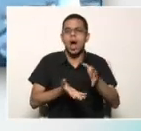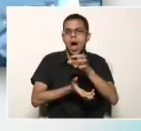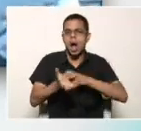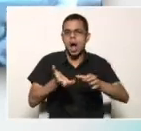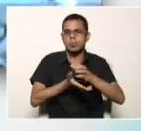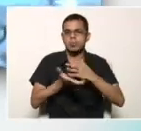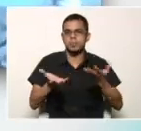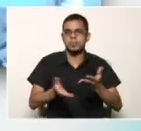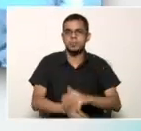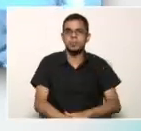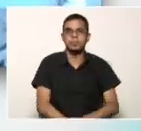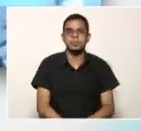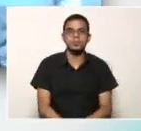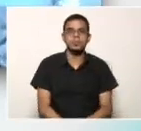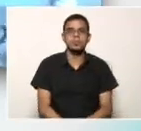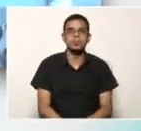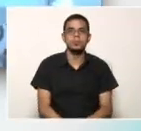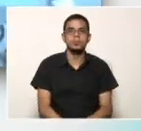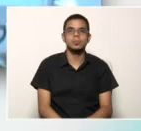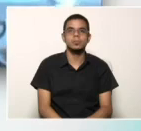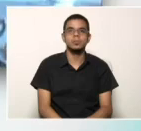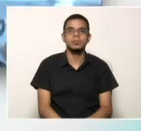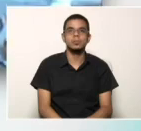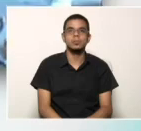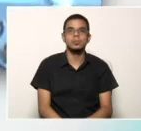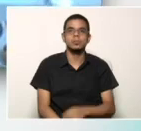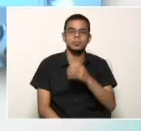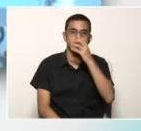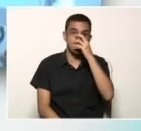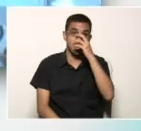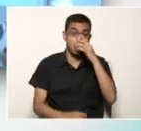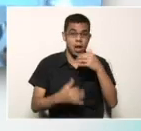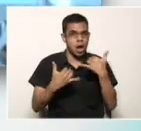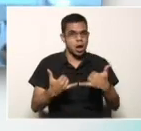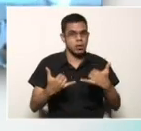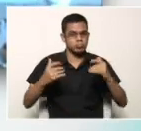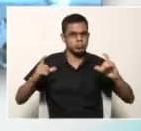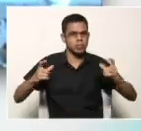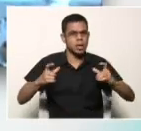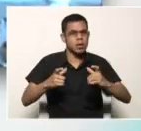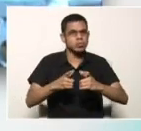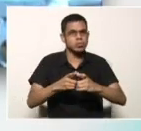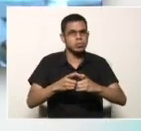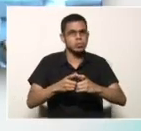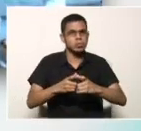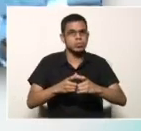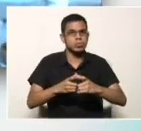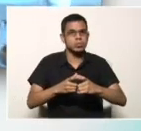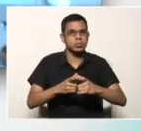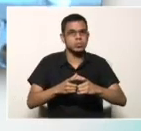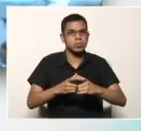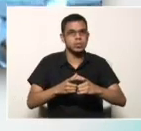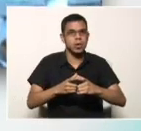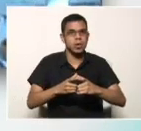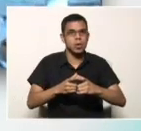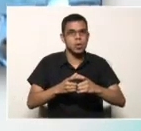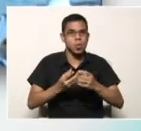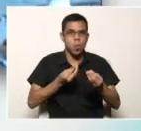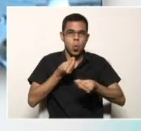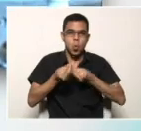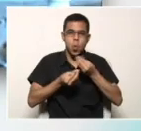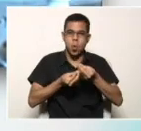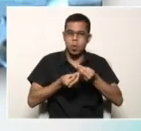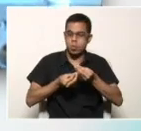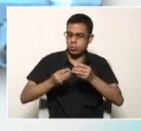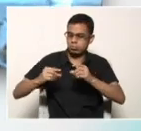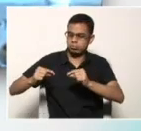a hacer entonces ahorita? Vamos a ver de manera resumida cómo voy yo a desconectar estos cables, voy a